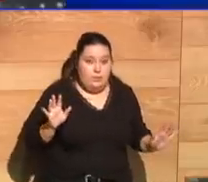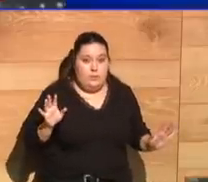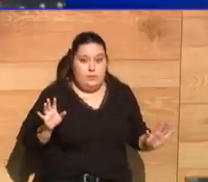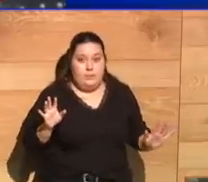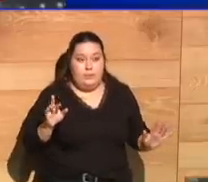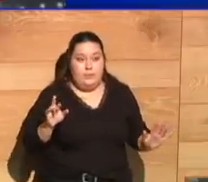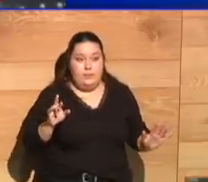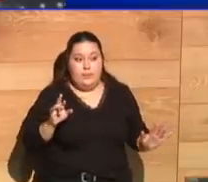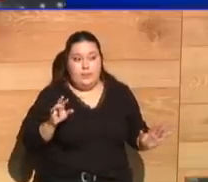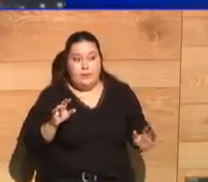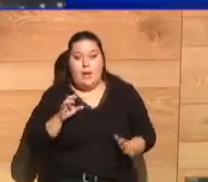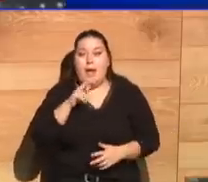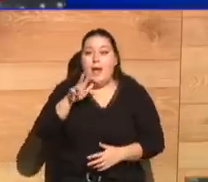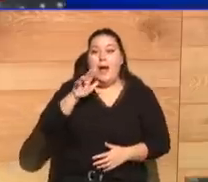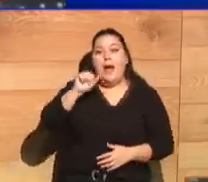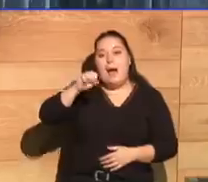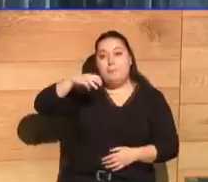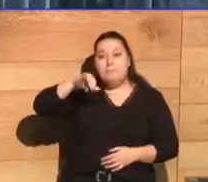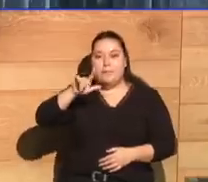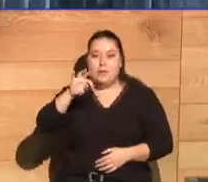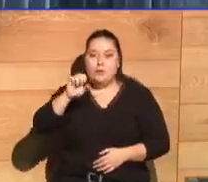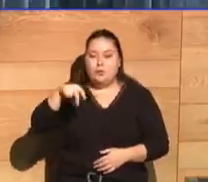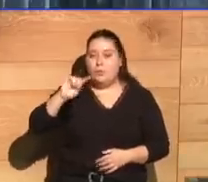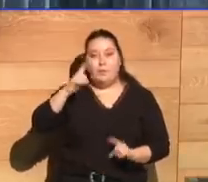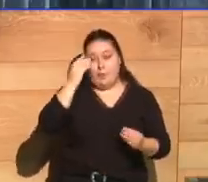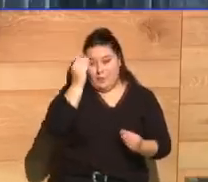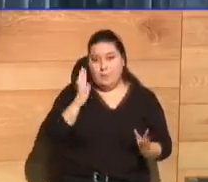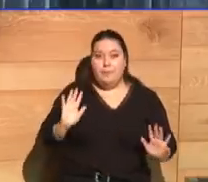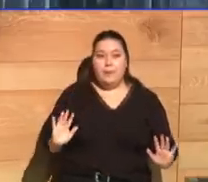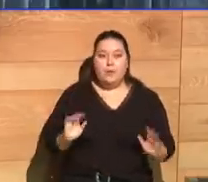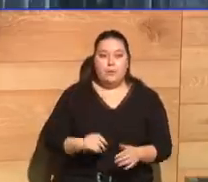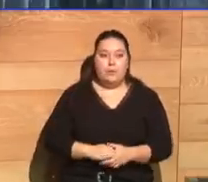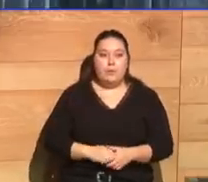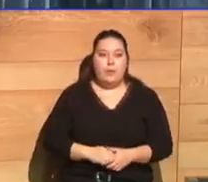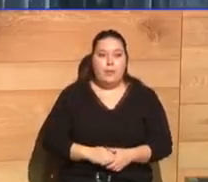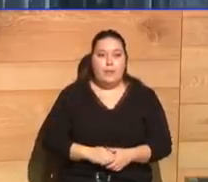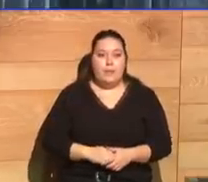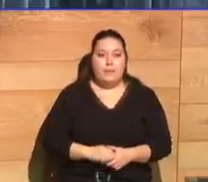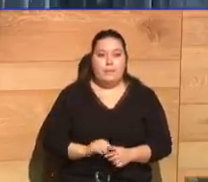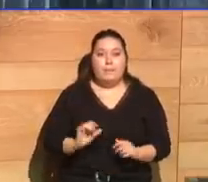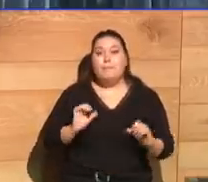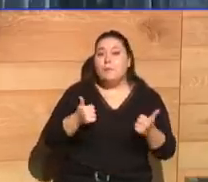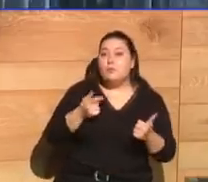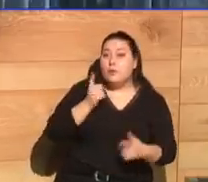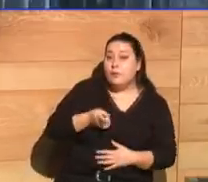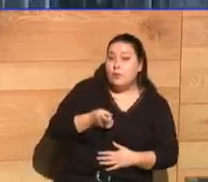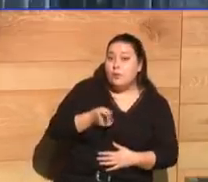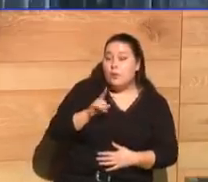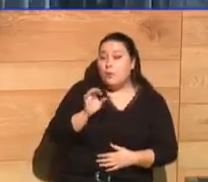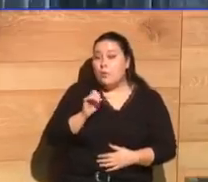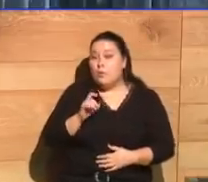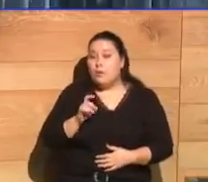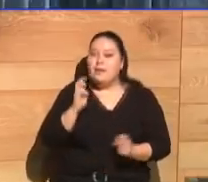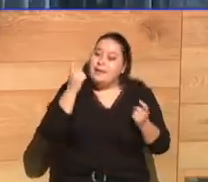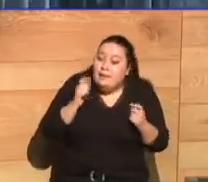Richard Lester, digo, Guy Hamilton, es el primero en el que pensarán, pero yo creo que... ¿Empezamos por el director? Haz lo que quieras, Juan, pero